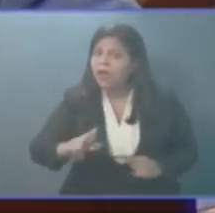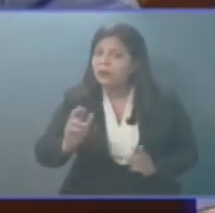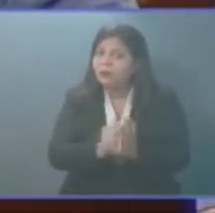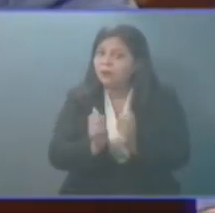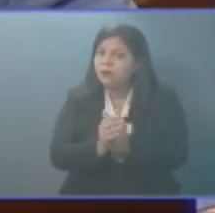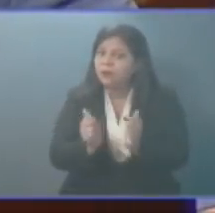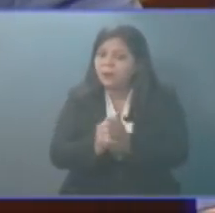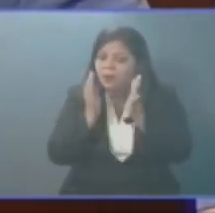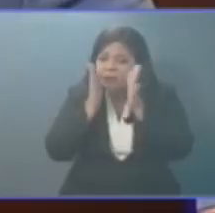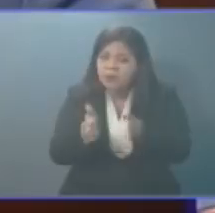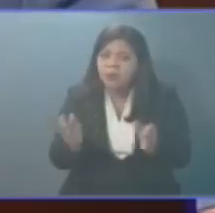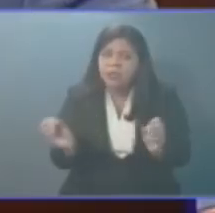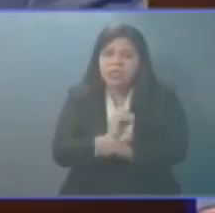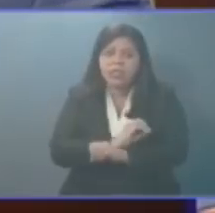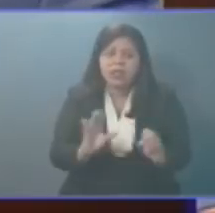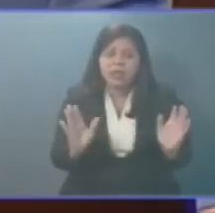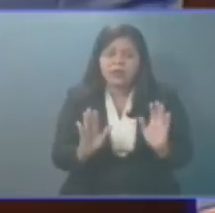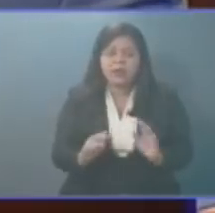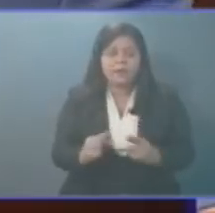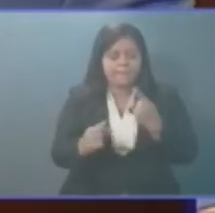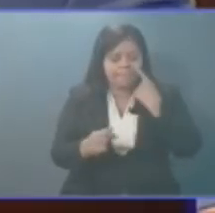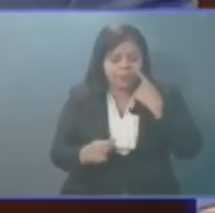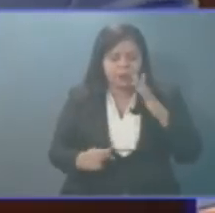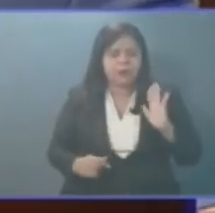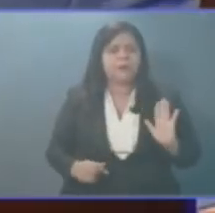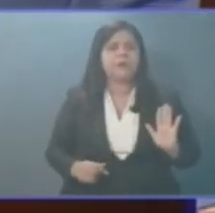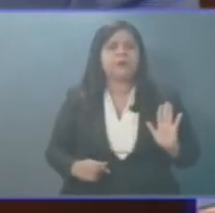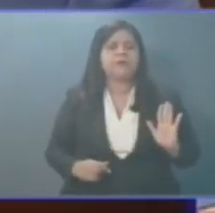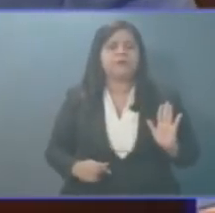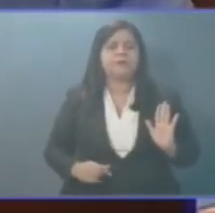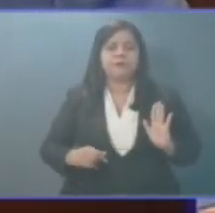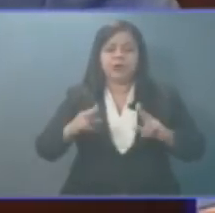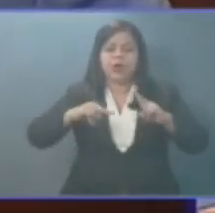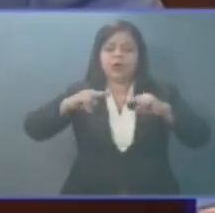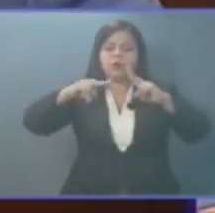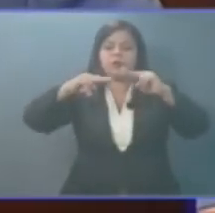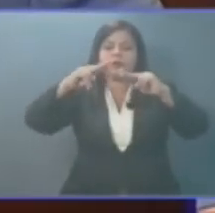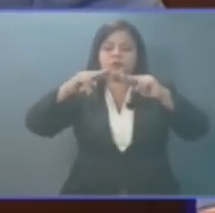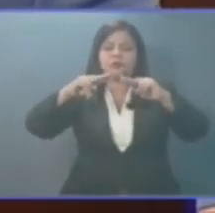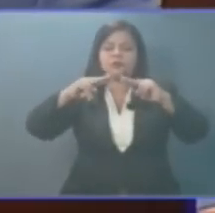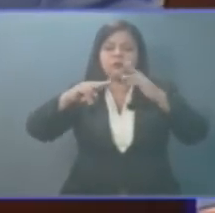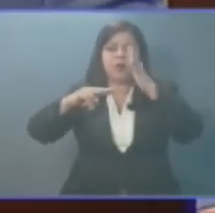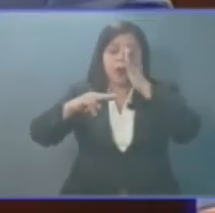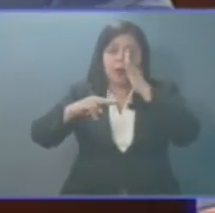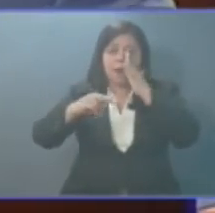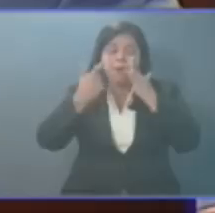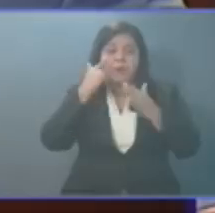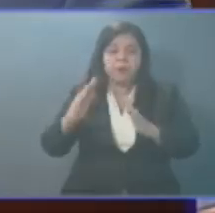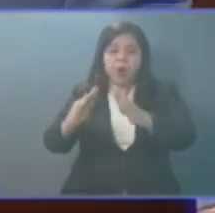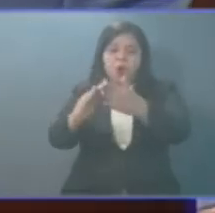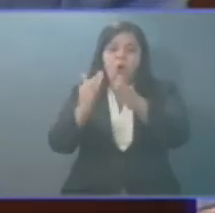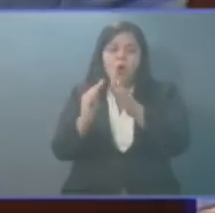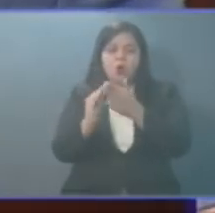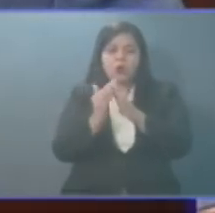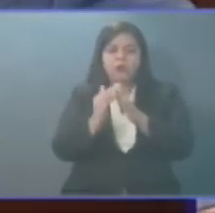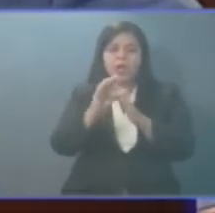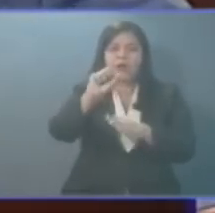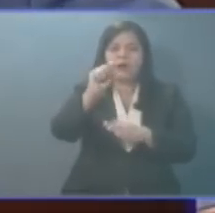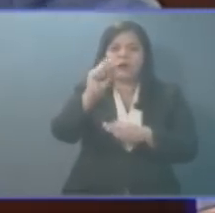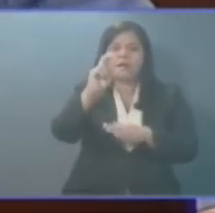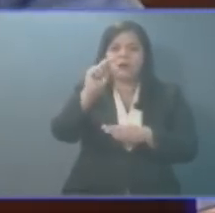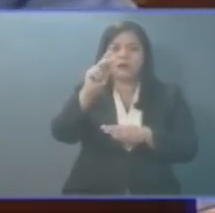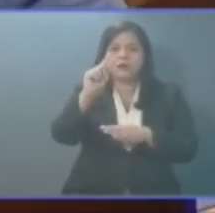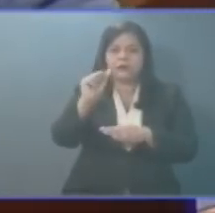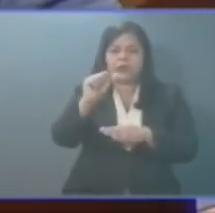problemas. Un duro de esos casos es la Residencial Santa Lucía. Solo 5 años después de su construcción,